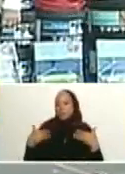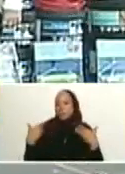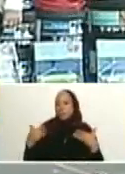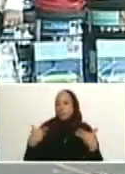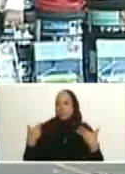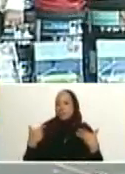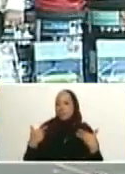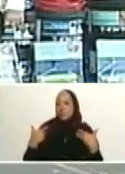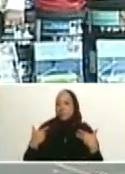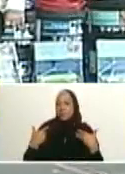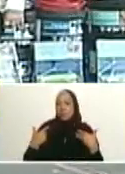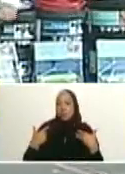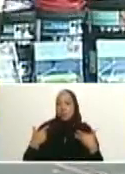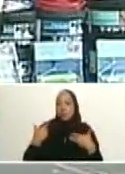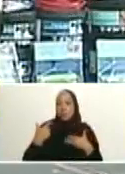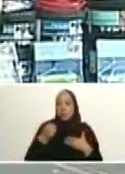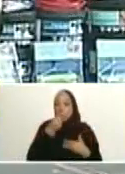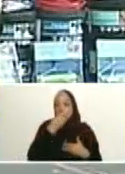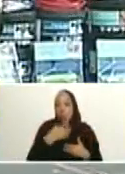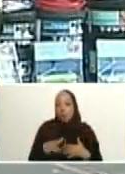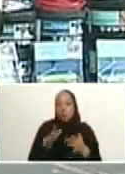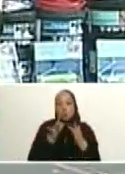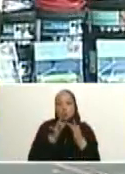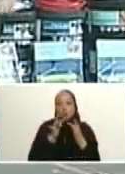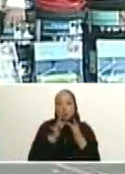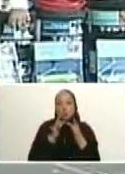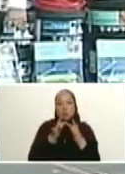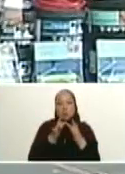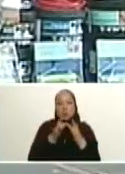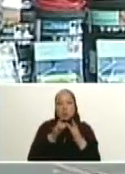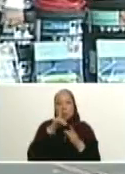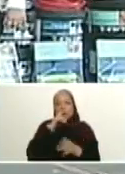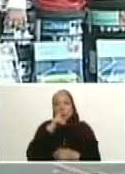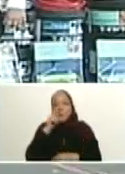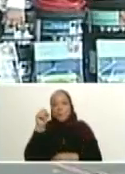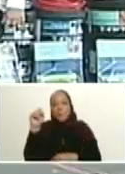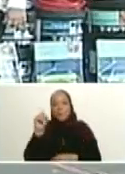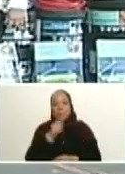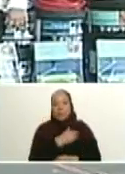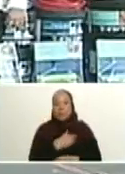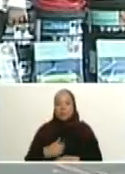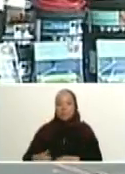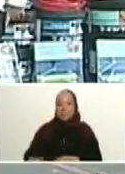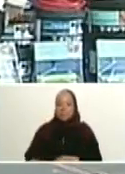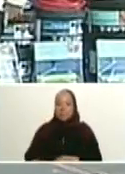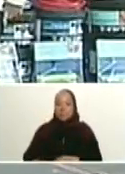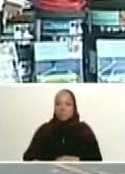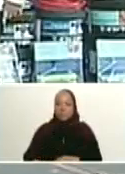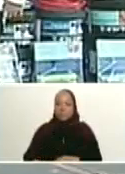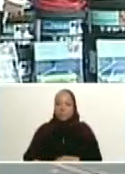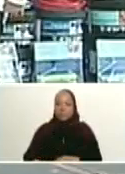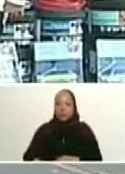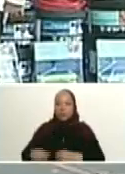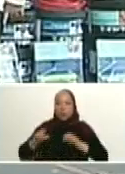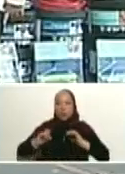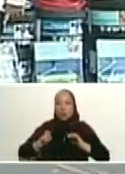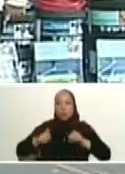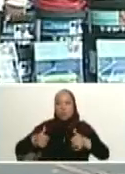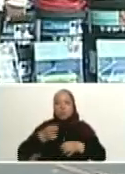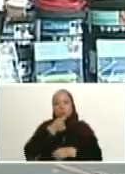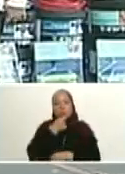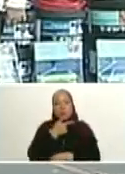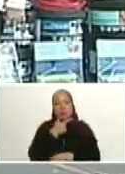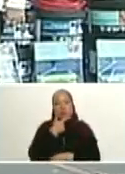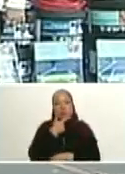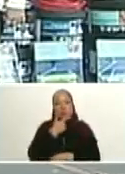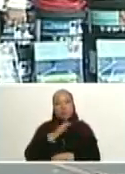porque tenemos un nuevo contacto con el conductor de Victoria, nuestro presidente Nicolás Maduro. Y con esas iniciativas fabulosas,